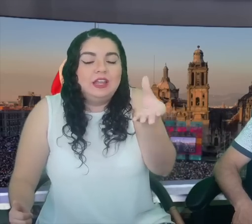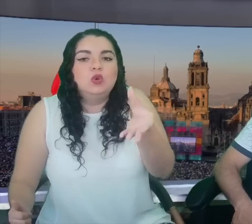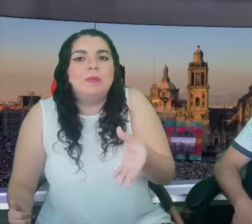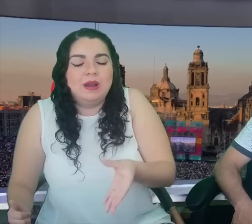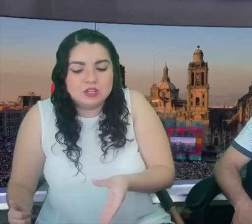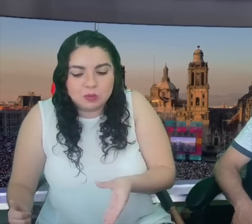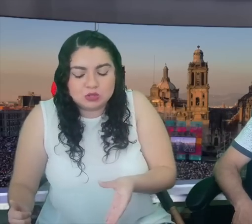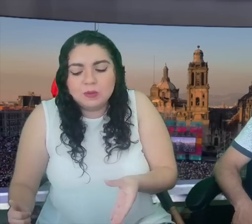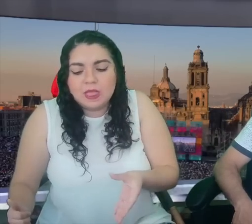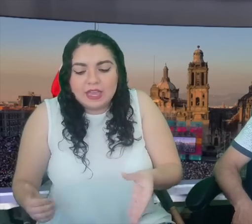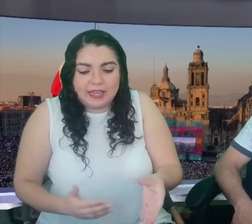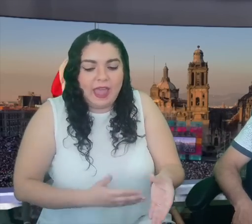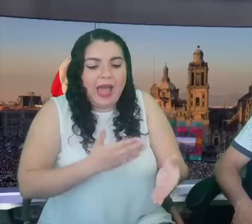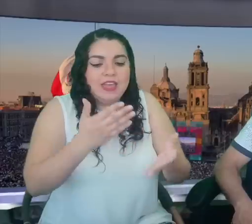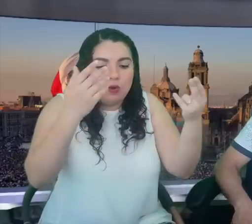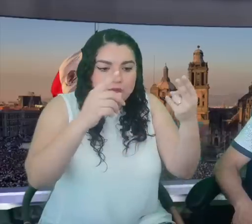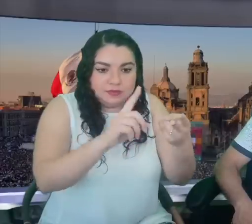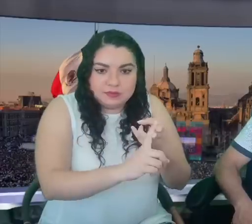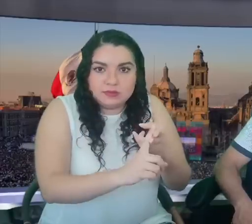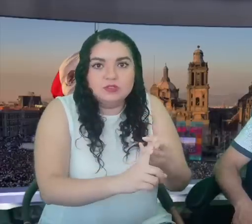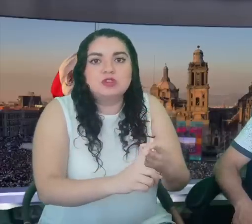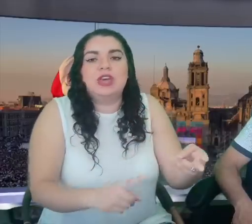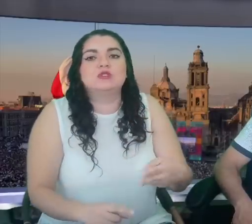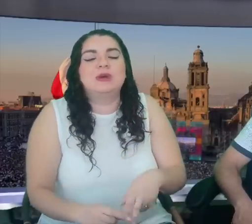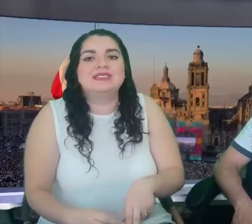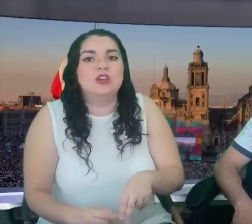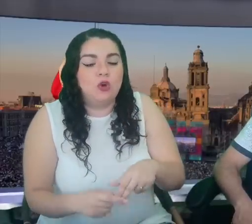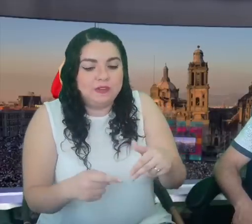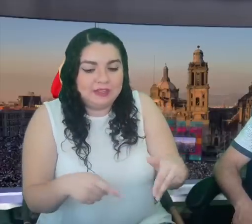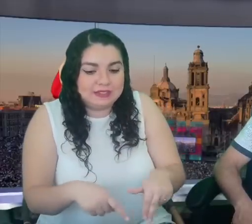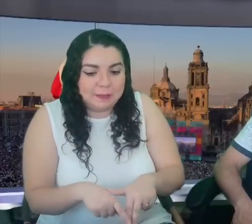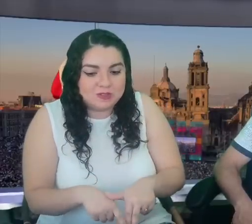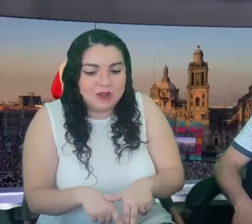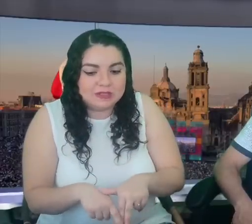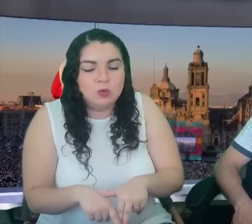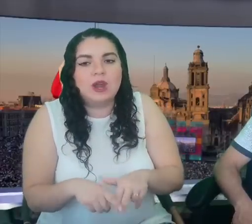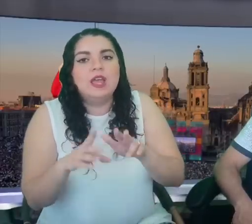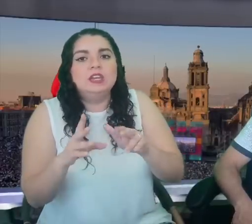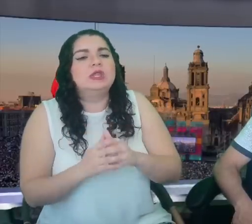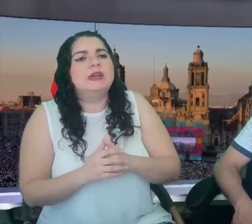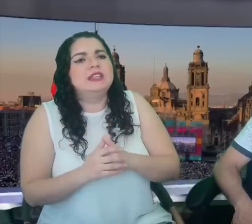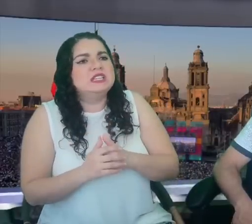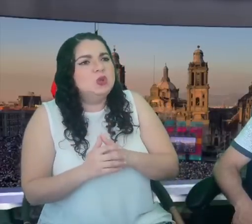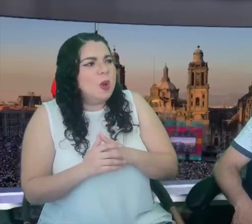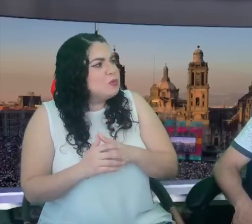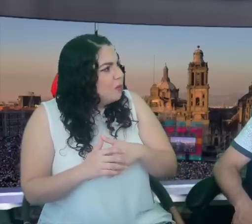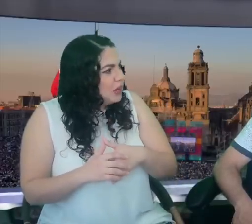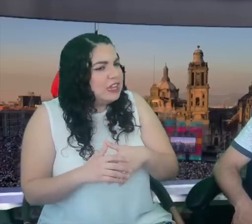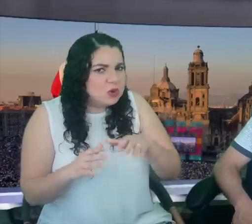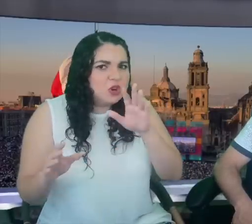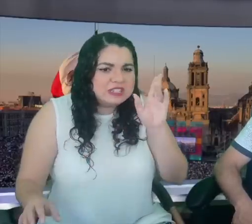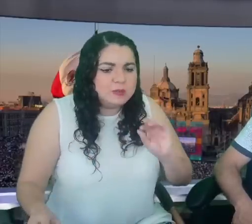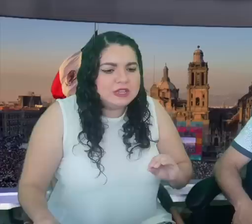condenando culpable al esposo que hay dos casos más en contra de esta persona de esta mujer y todavía que dice no pues